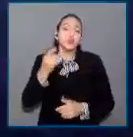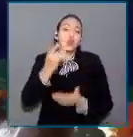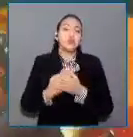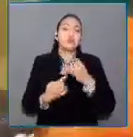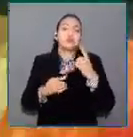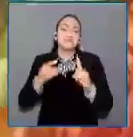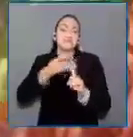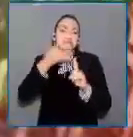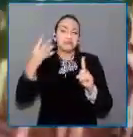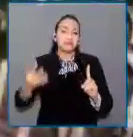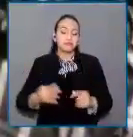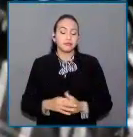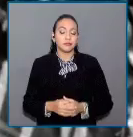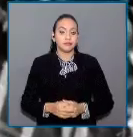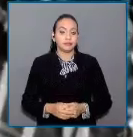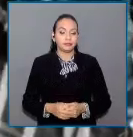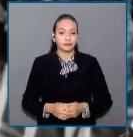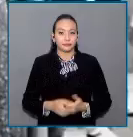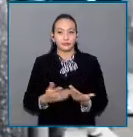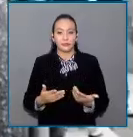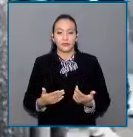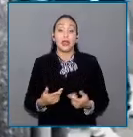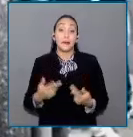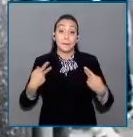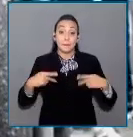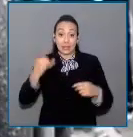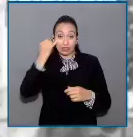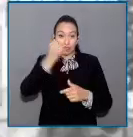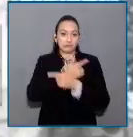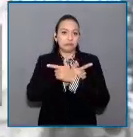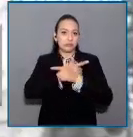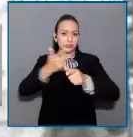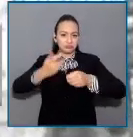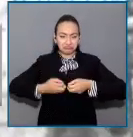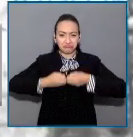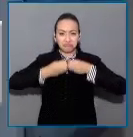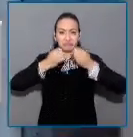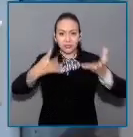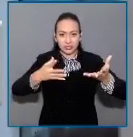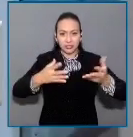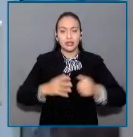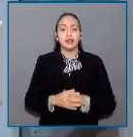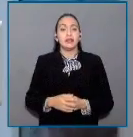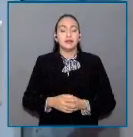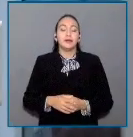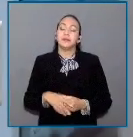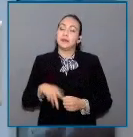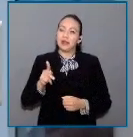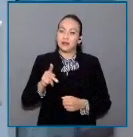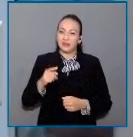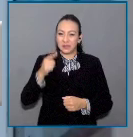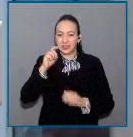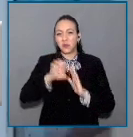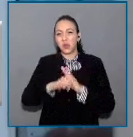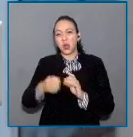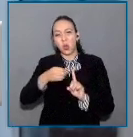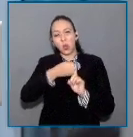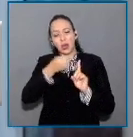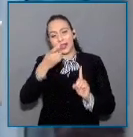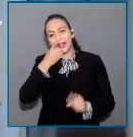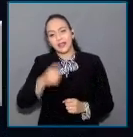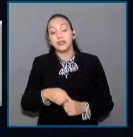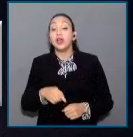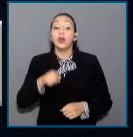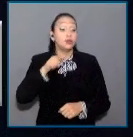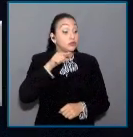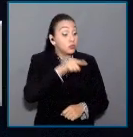Creer que la libertad de expresión justifica el discurso de odio es violencia. Replicar frases como no juegues con muñecas porque eres